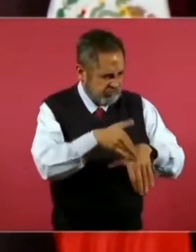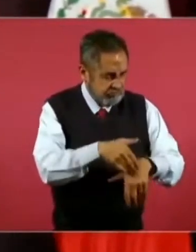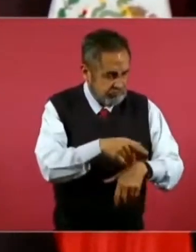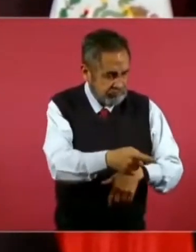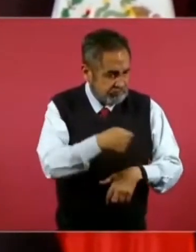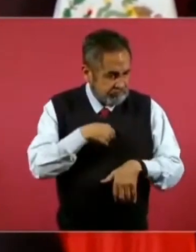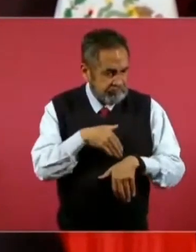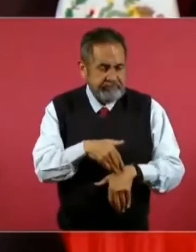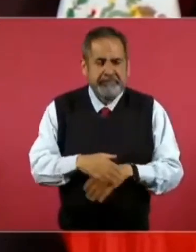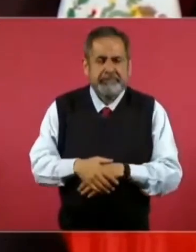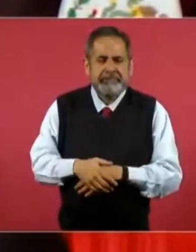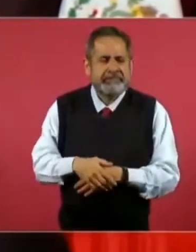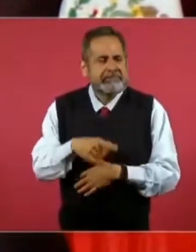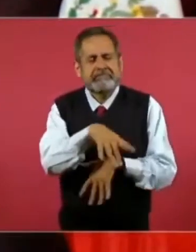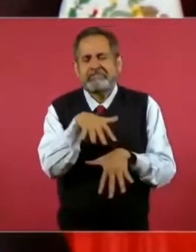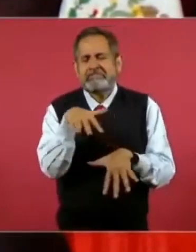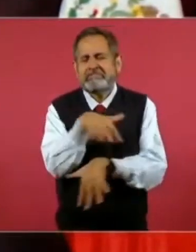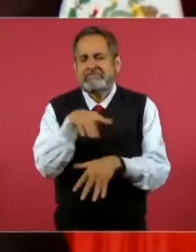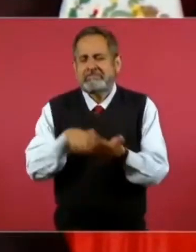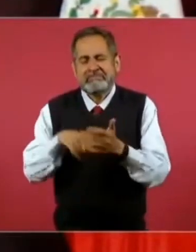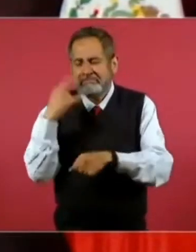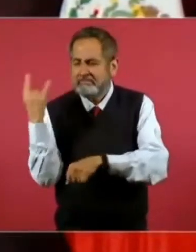sería un triunfo pírrico,